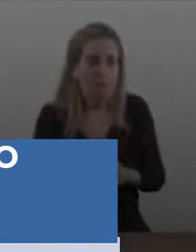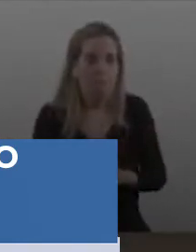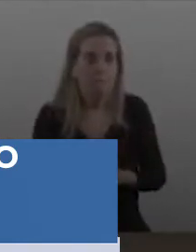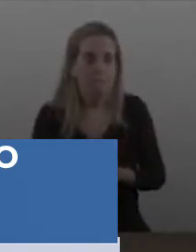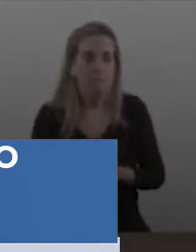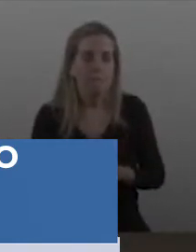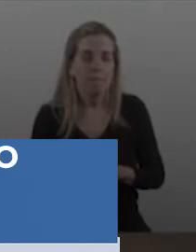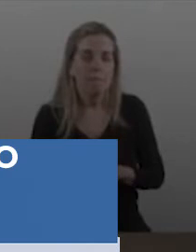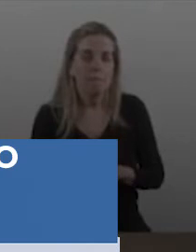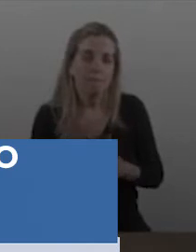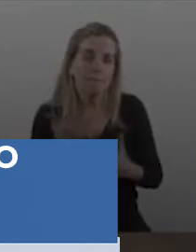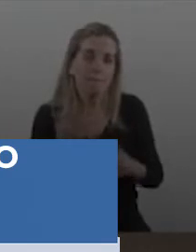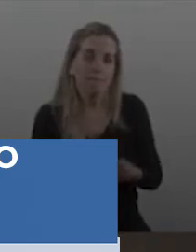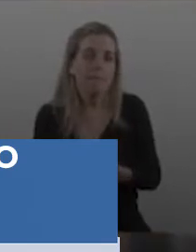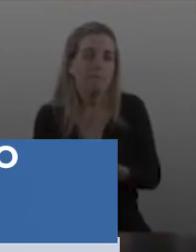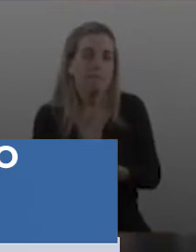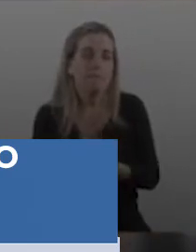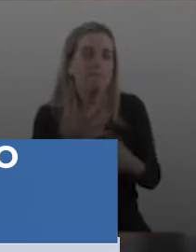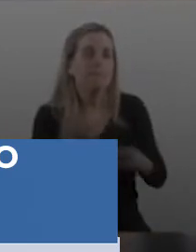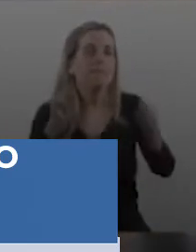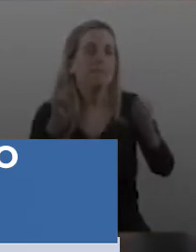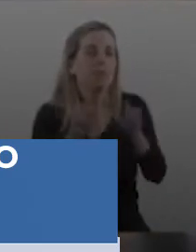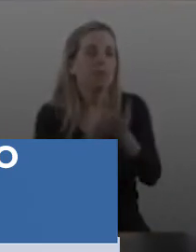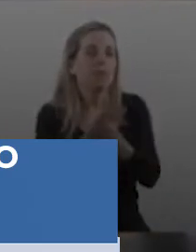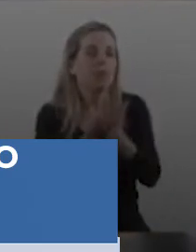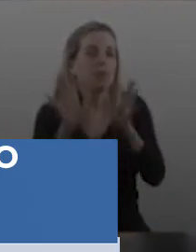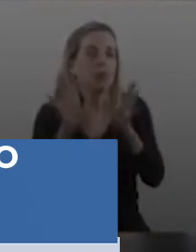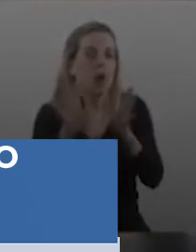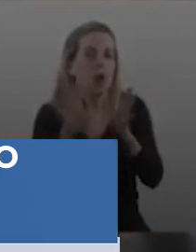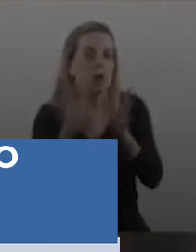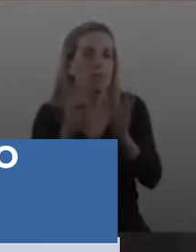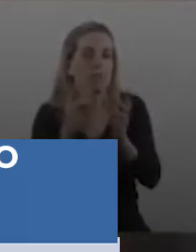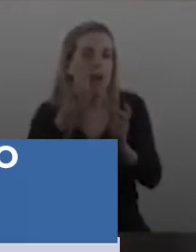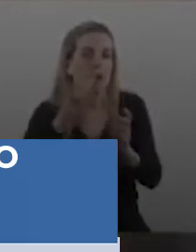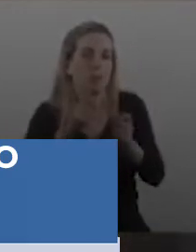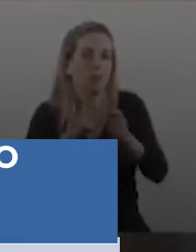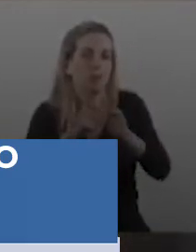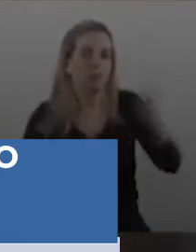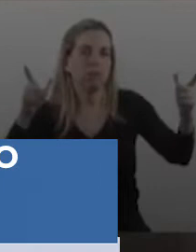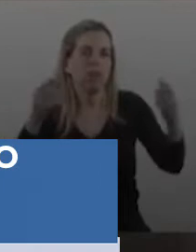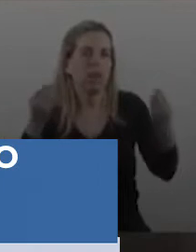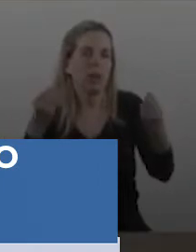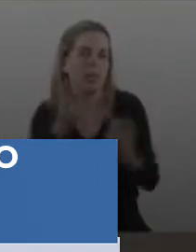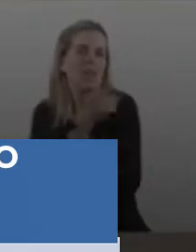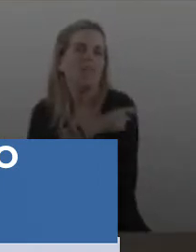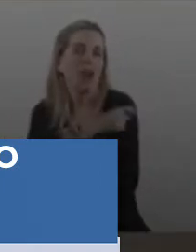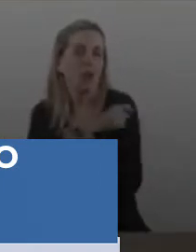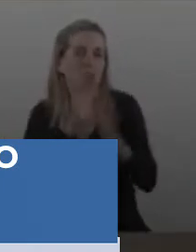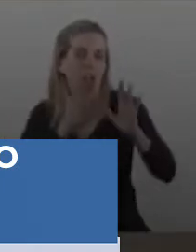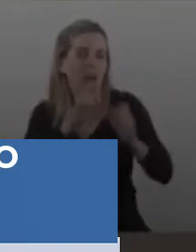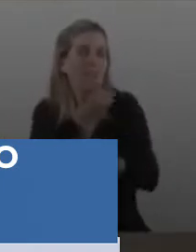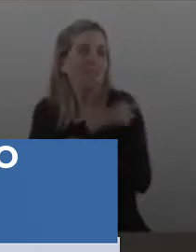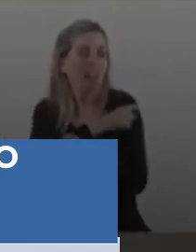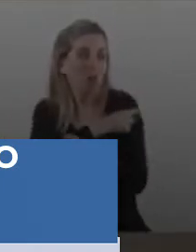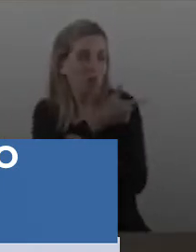el mecanismo de prevenirla, que es la vacuna. Y la vacuna está llegando y está llegando